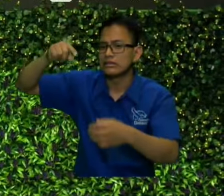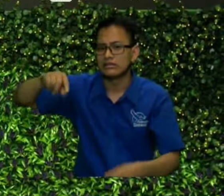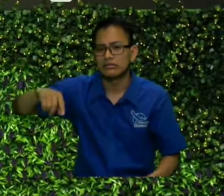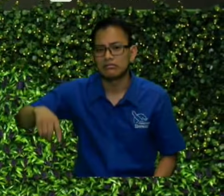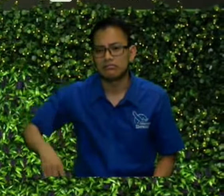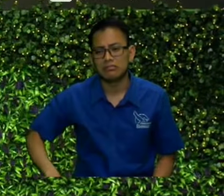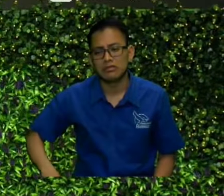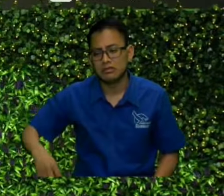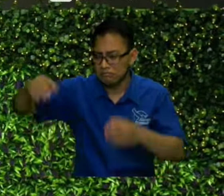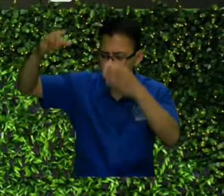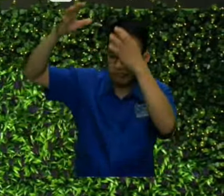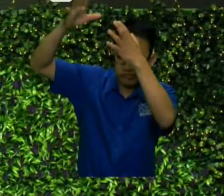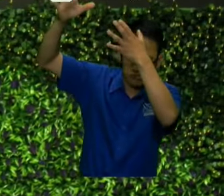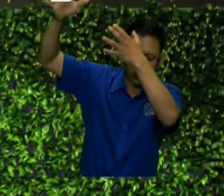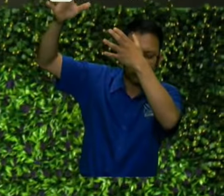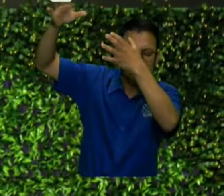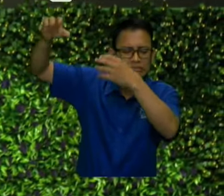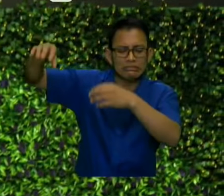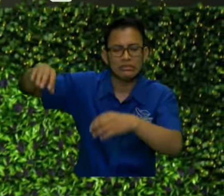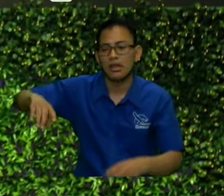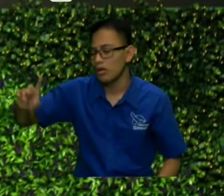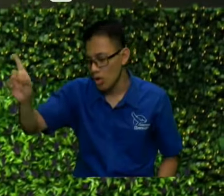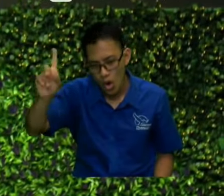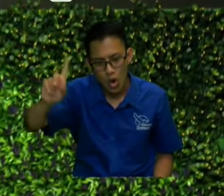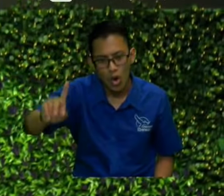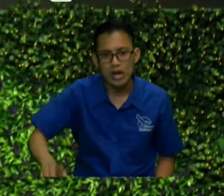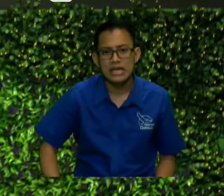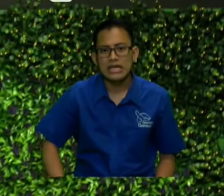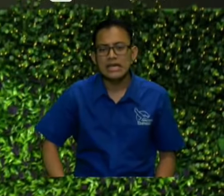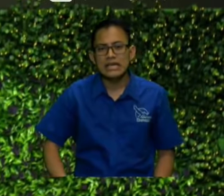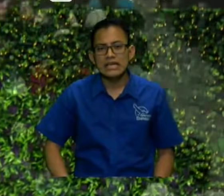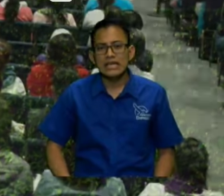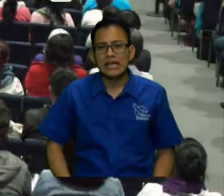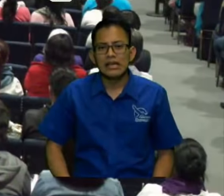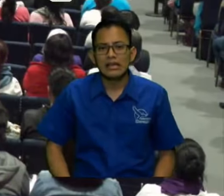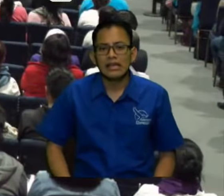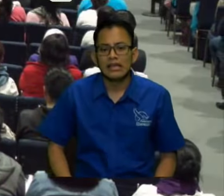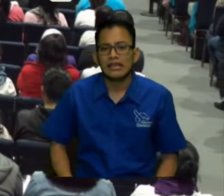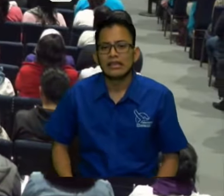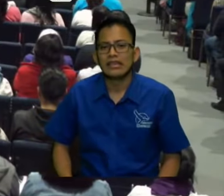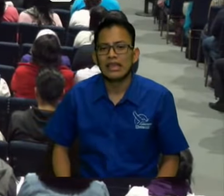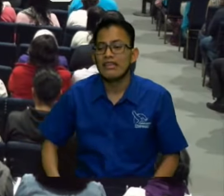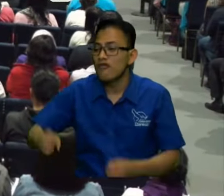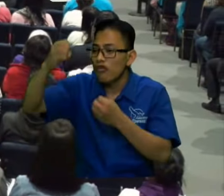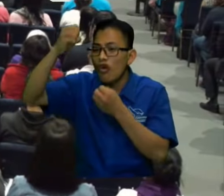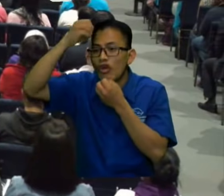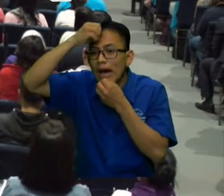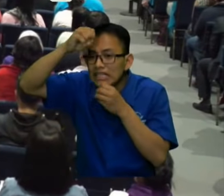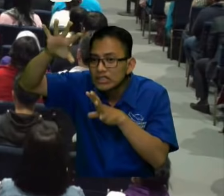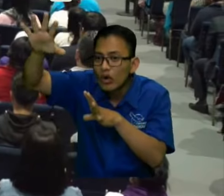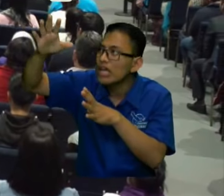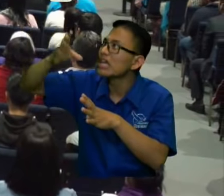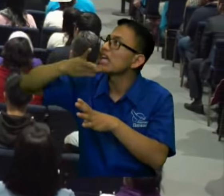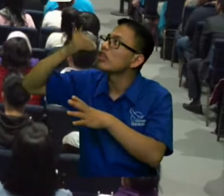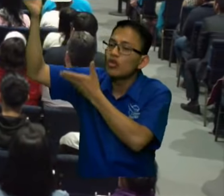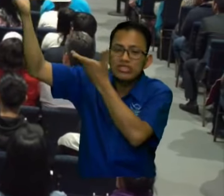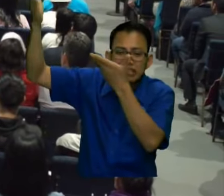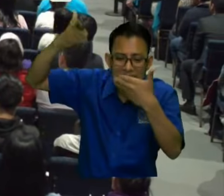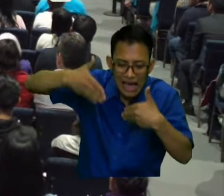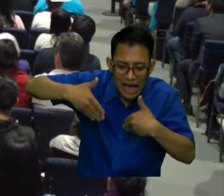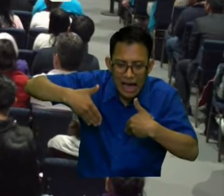modernos, sino que una información que procede de la palabra de Dios, la cual es viva y